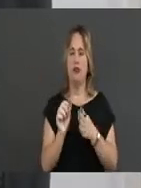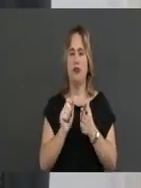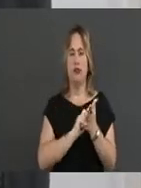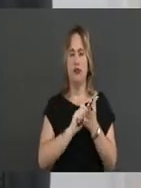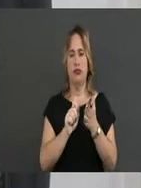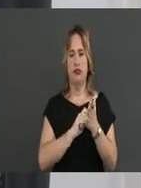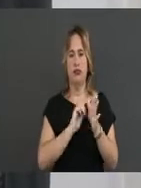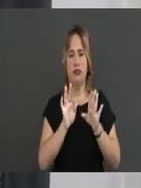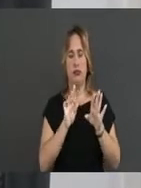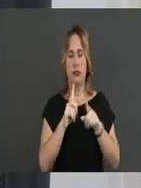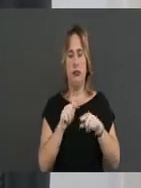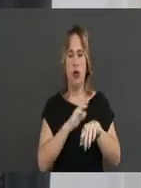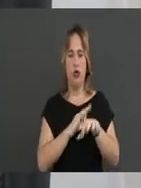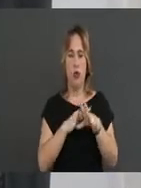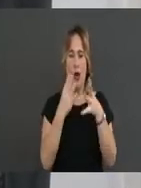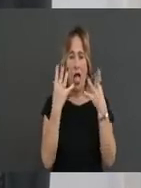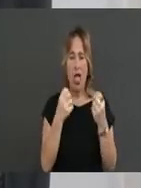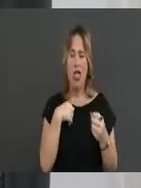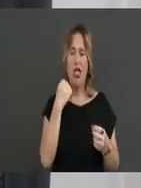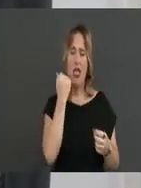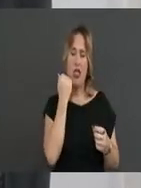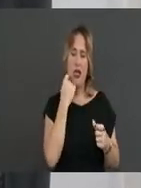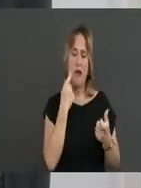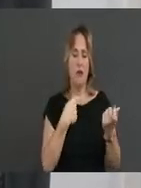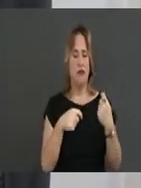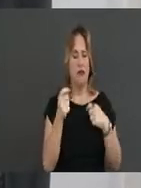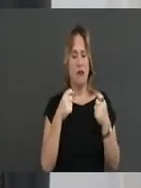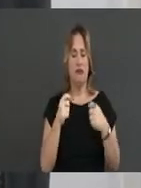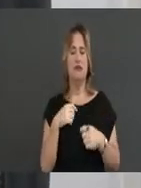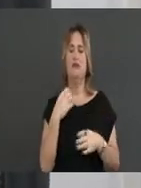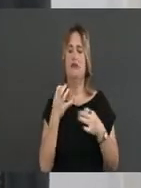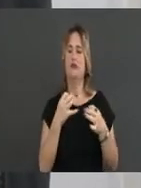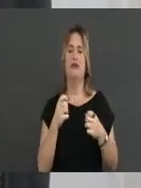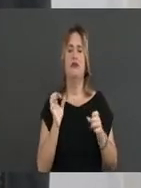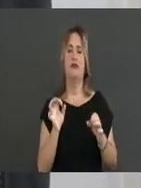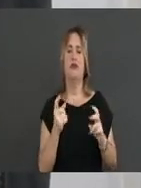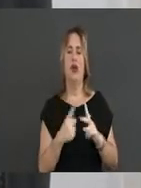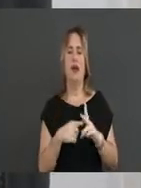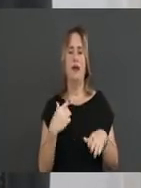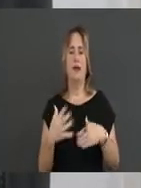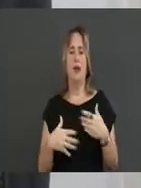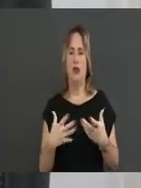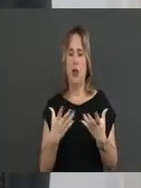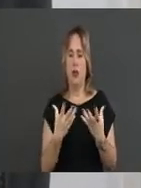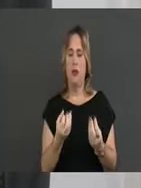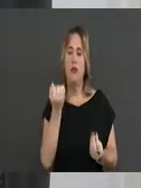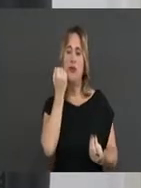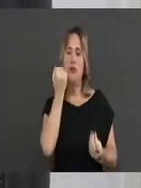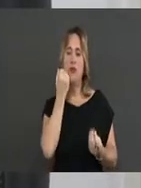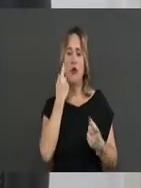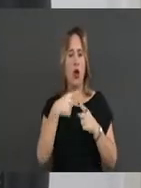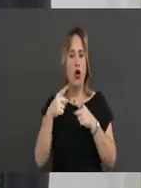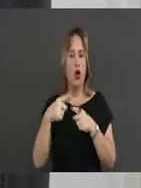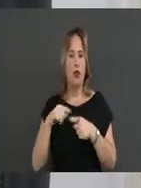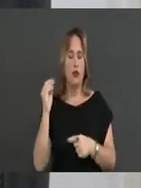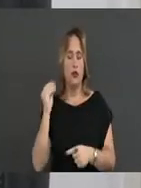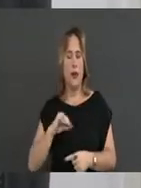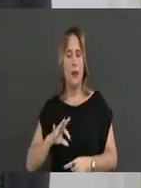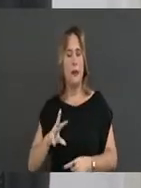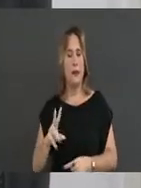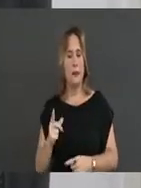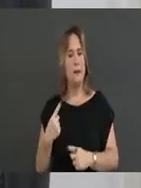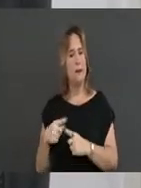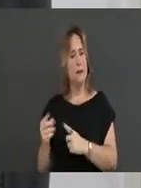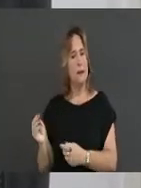la descongelación y todo lo que explicamos ya en el programa anterior, que siempre genera un nivel de merma unido a otros factores subjetivos que